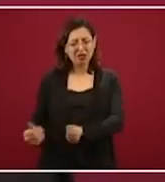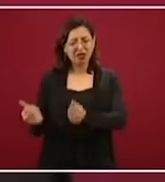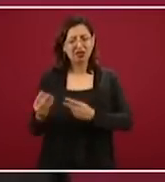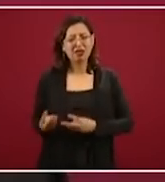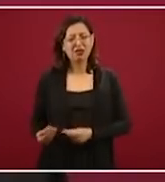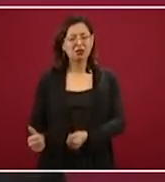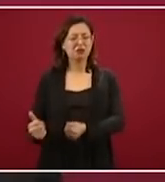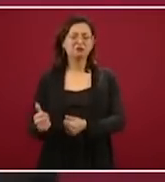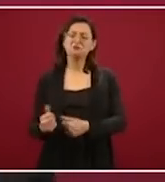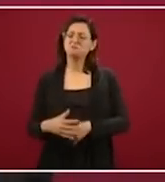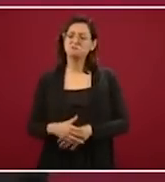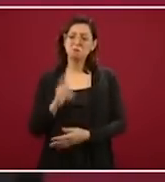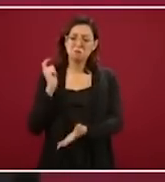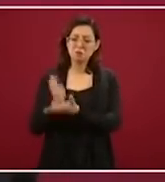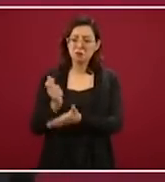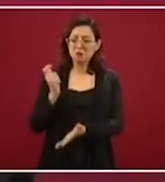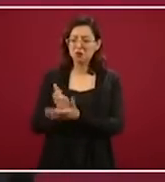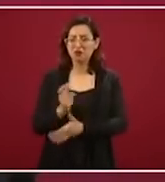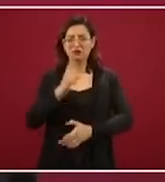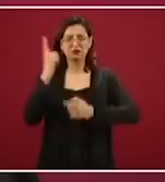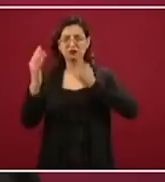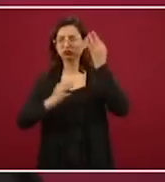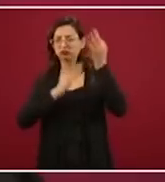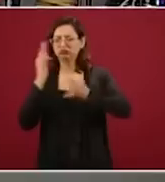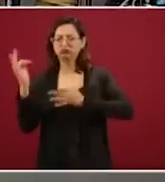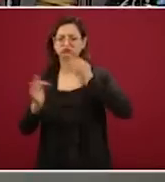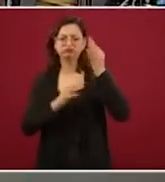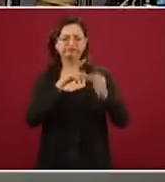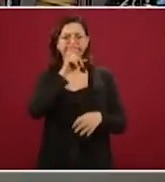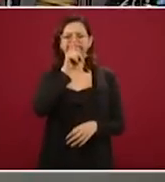pagar mucho de publicidad.